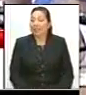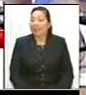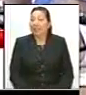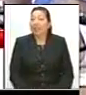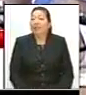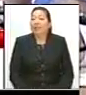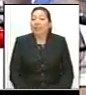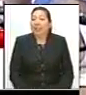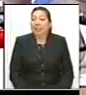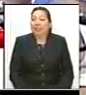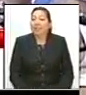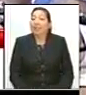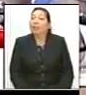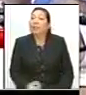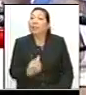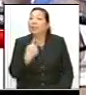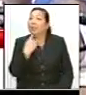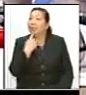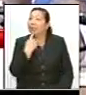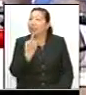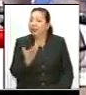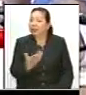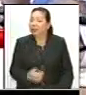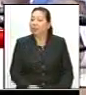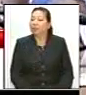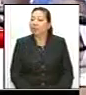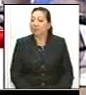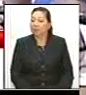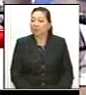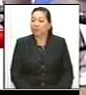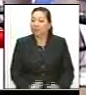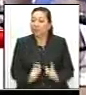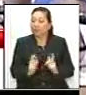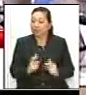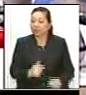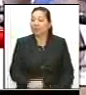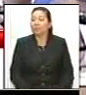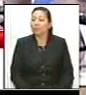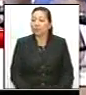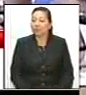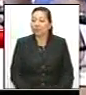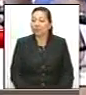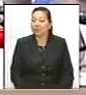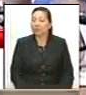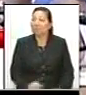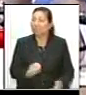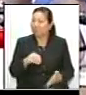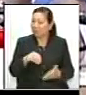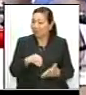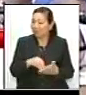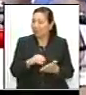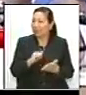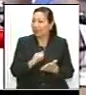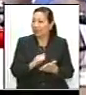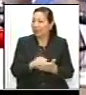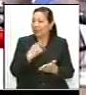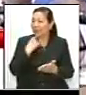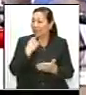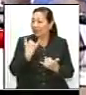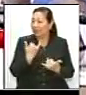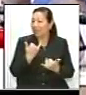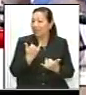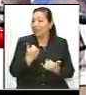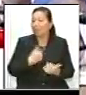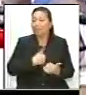que, como bien ha manifestado mi colega Ana María Choquehuanca, se cumpla lo que está establecido, y en